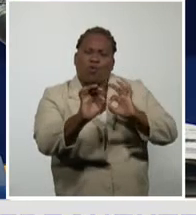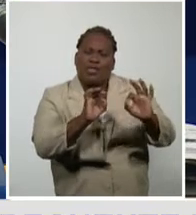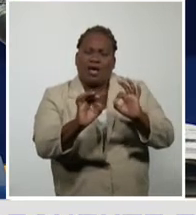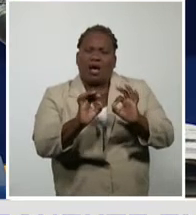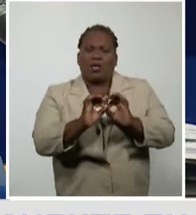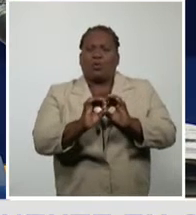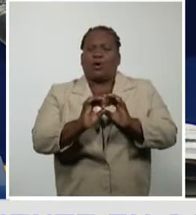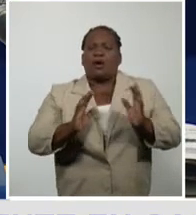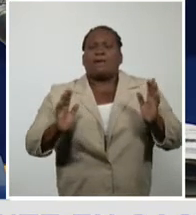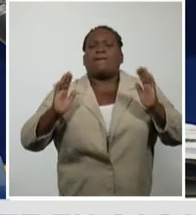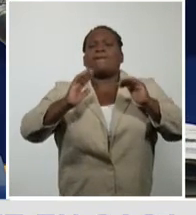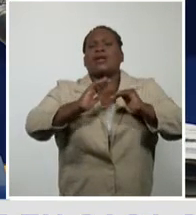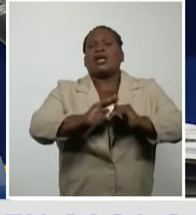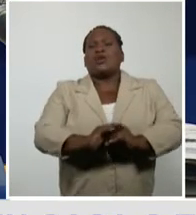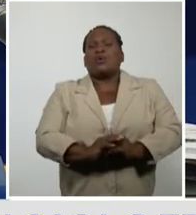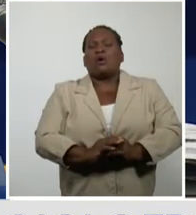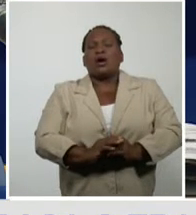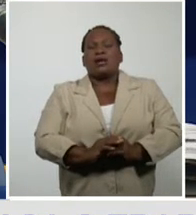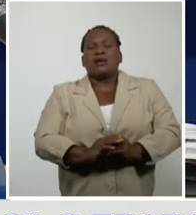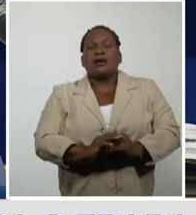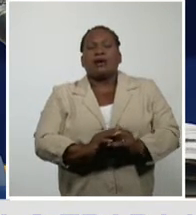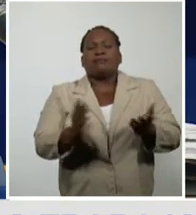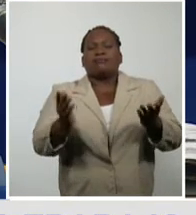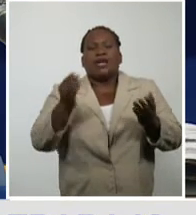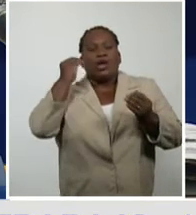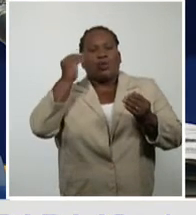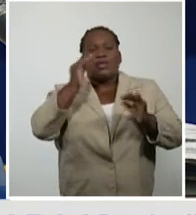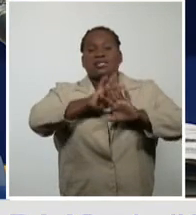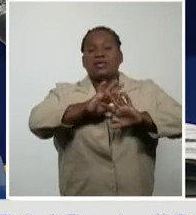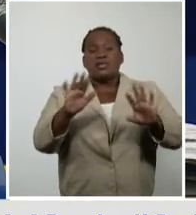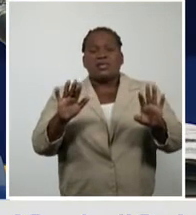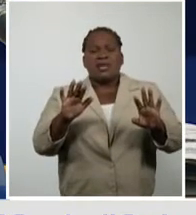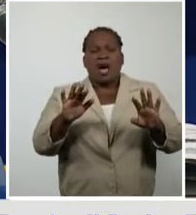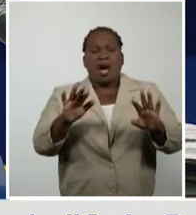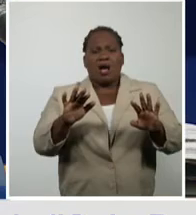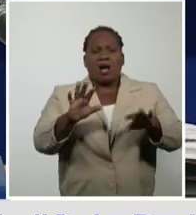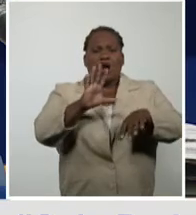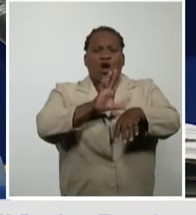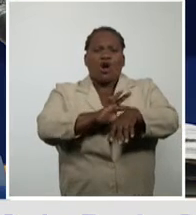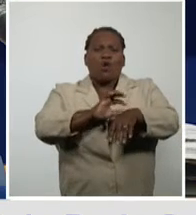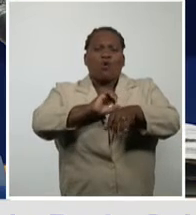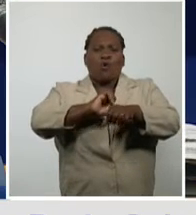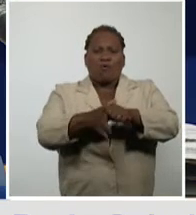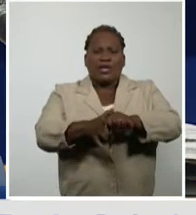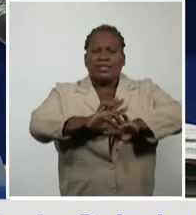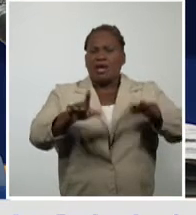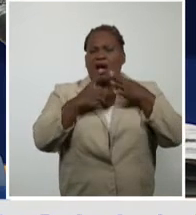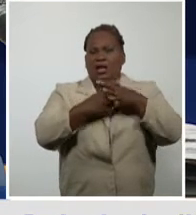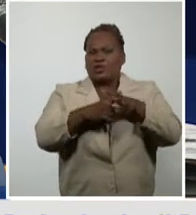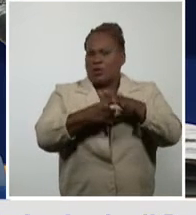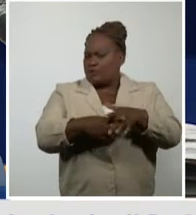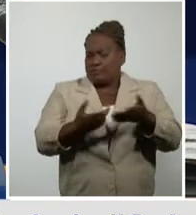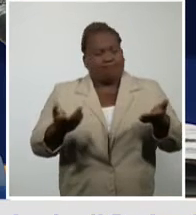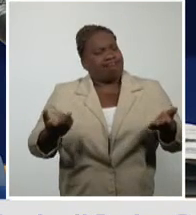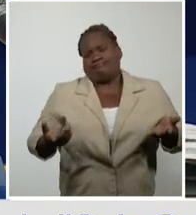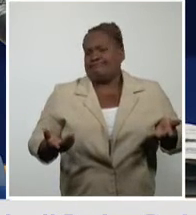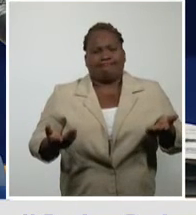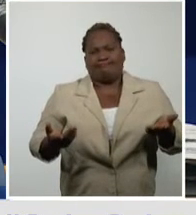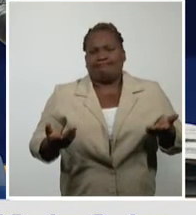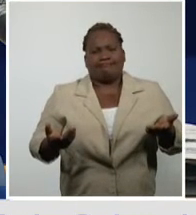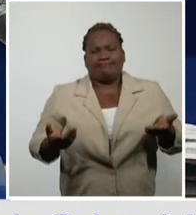haya la percepción de que ya el problema está resuelto. Y que bueno, pues a